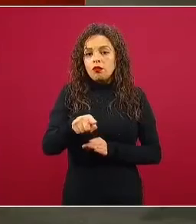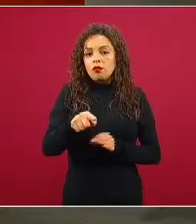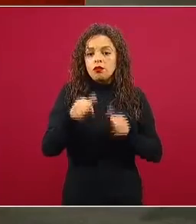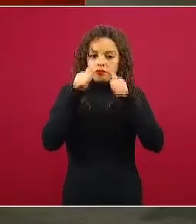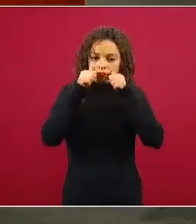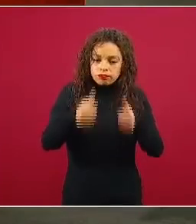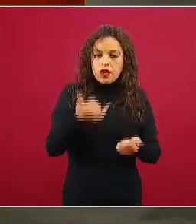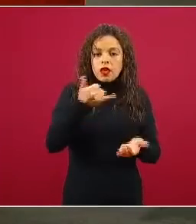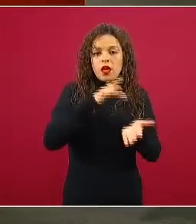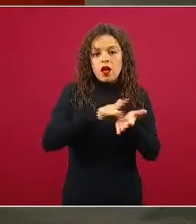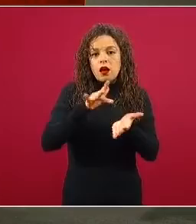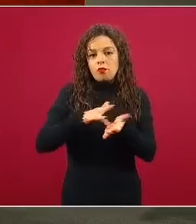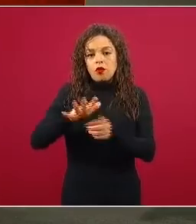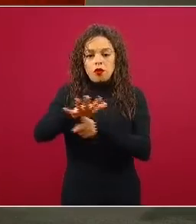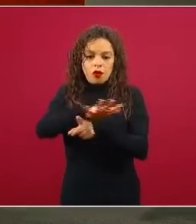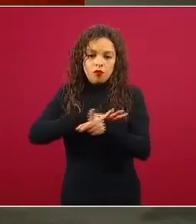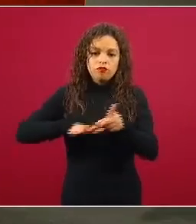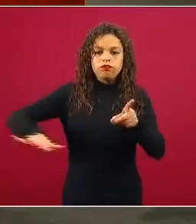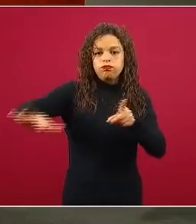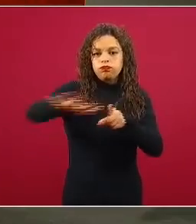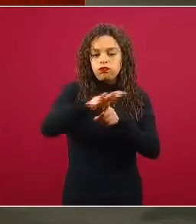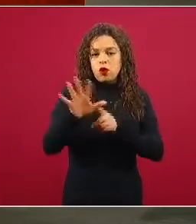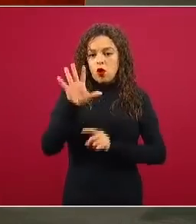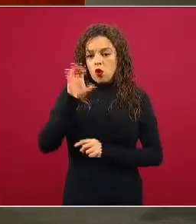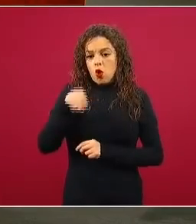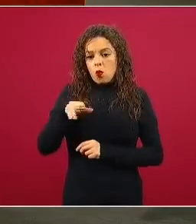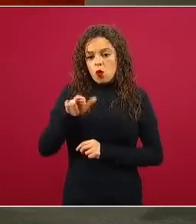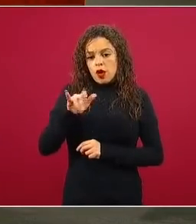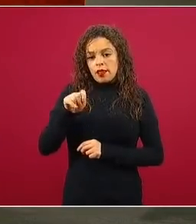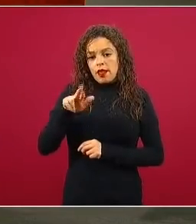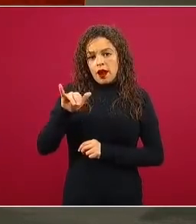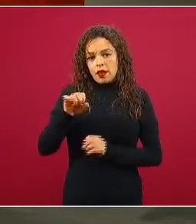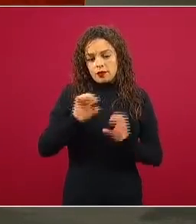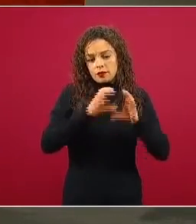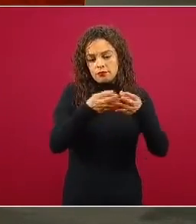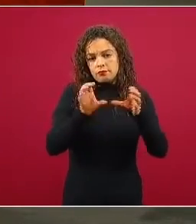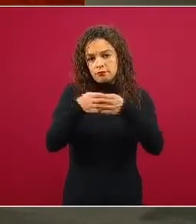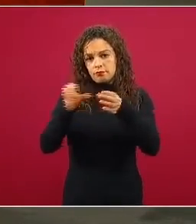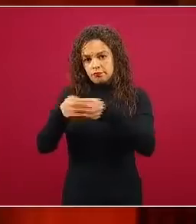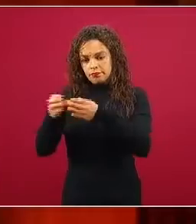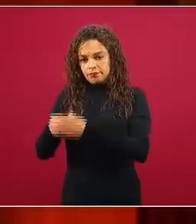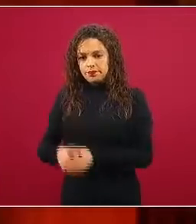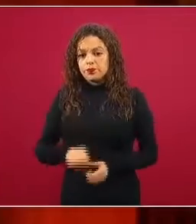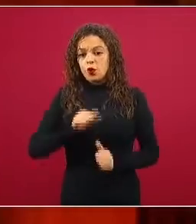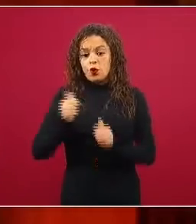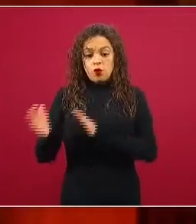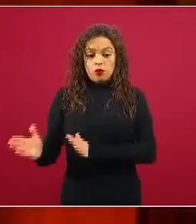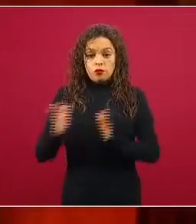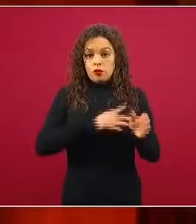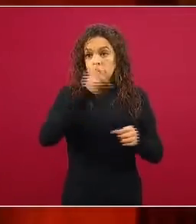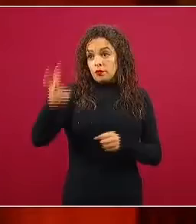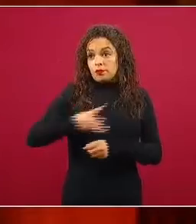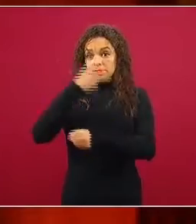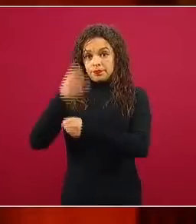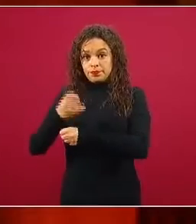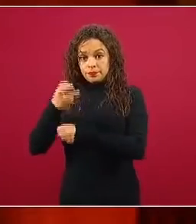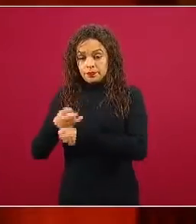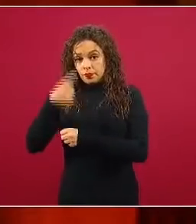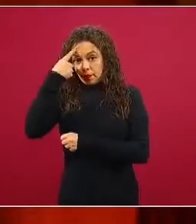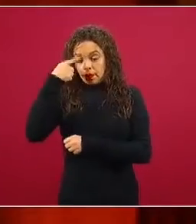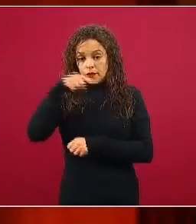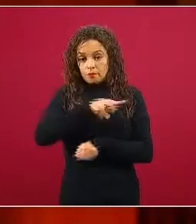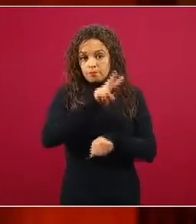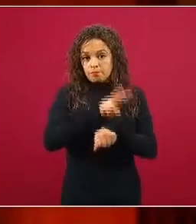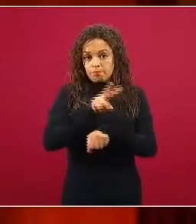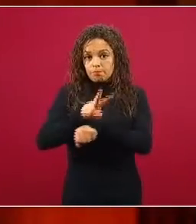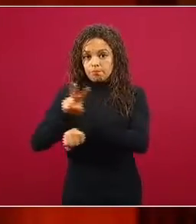hay todavía una tercer input de información, o sea, un tercer componente del modelo de vigilancia epidemiológica actualmente en